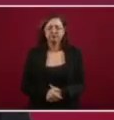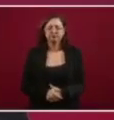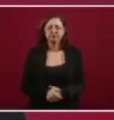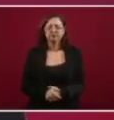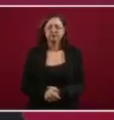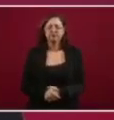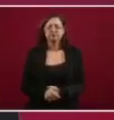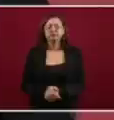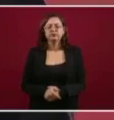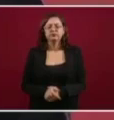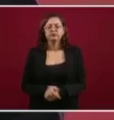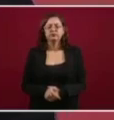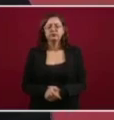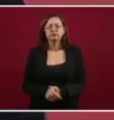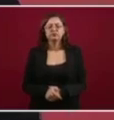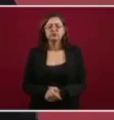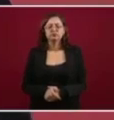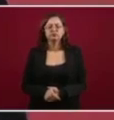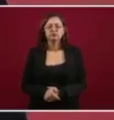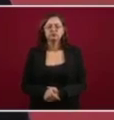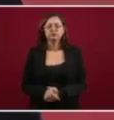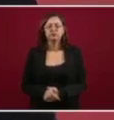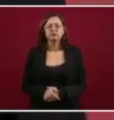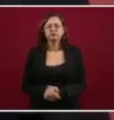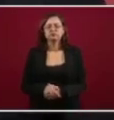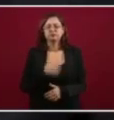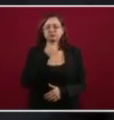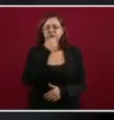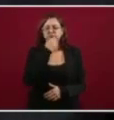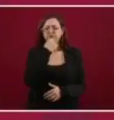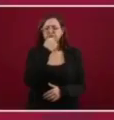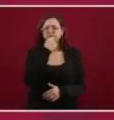y vamos a hacer todavía